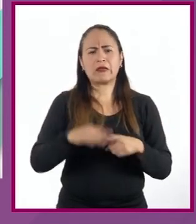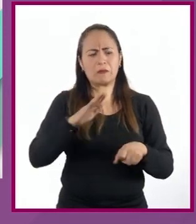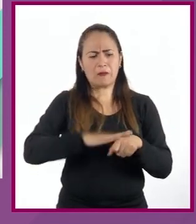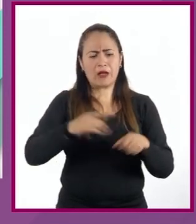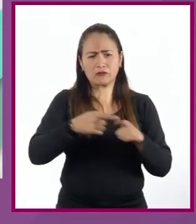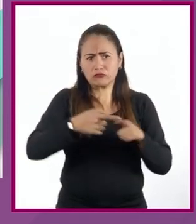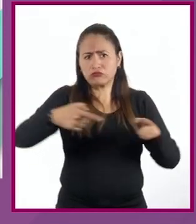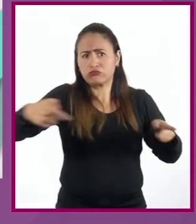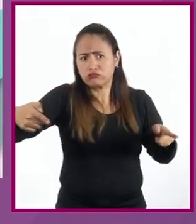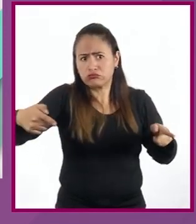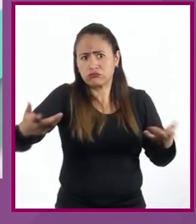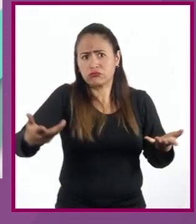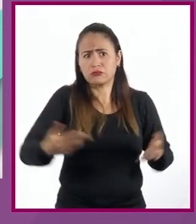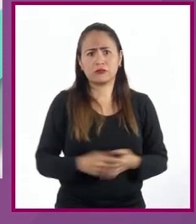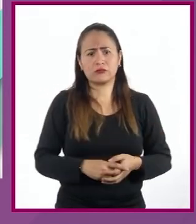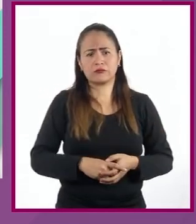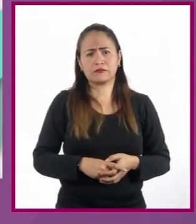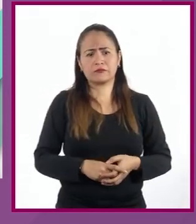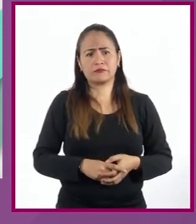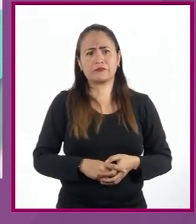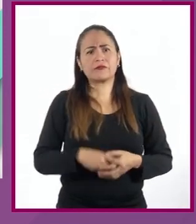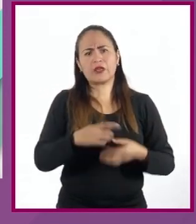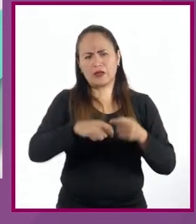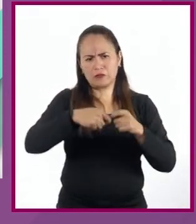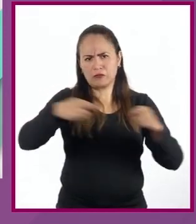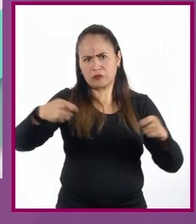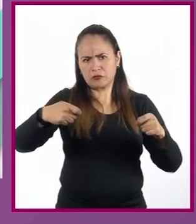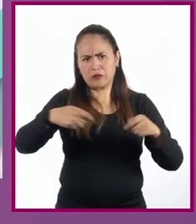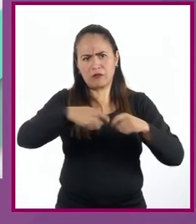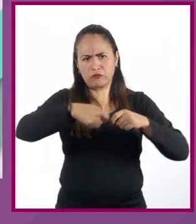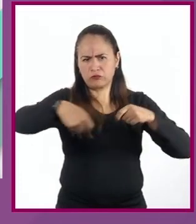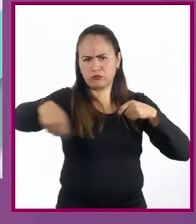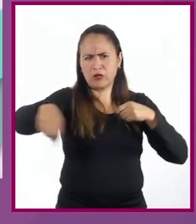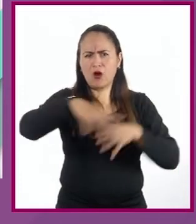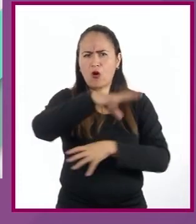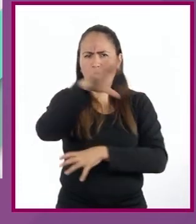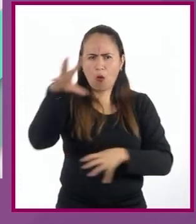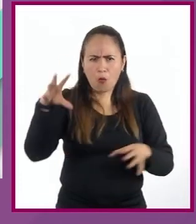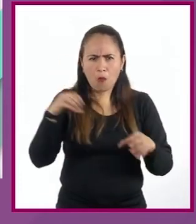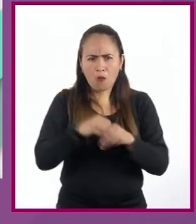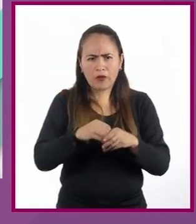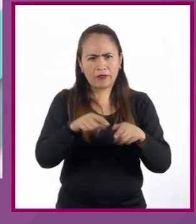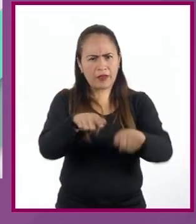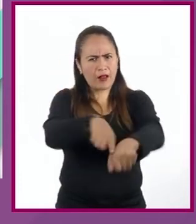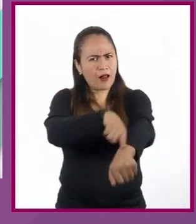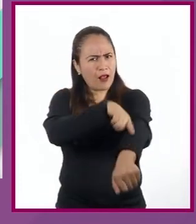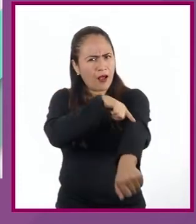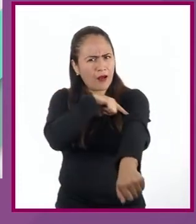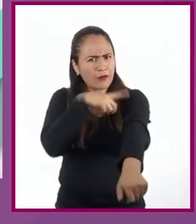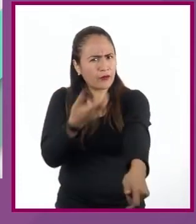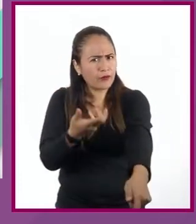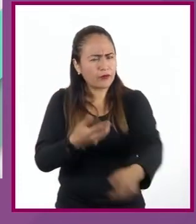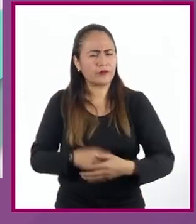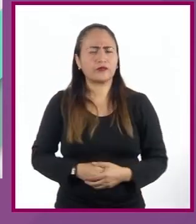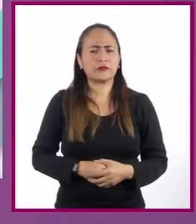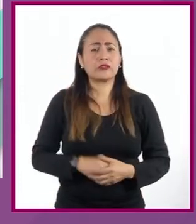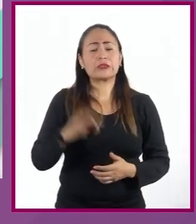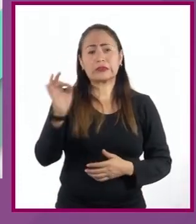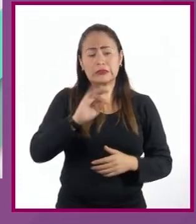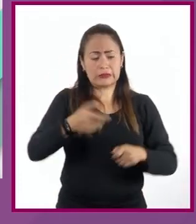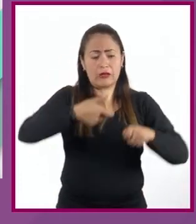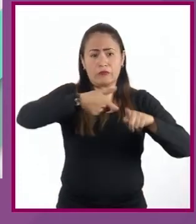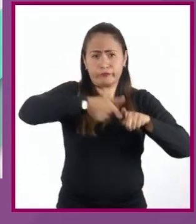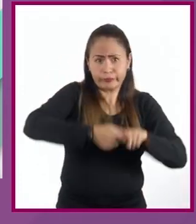longitud? Al unir sus cuerdas, ¿cuál es la máxima longitud total que se podría obtener? Suponiendo que se usan